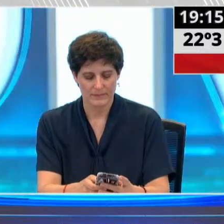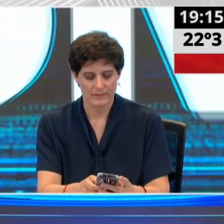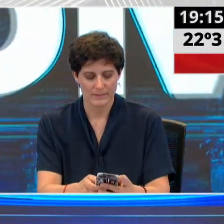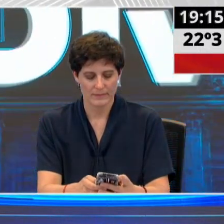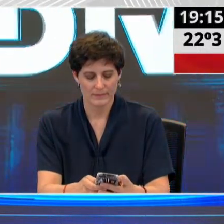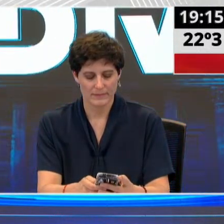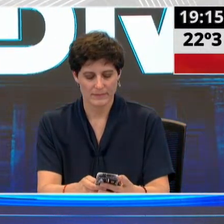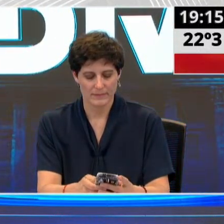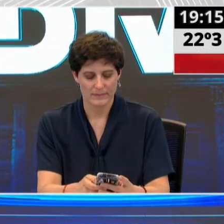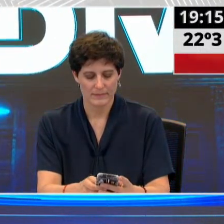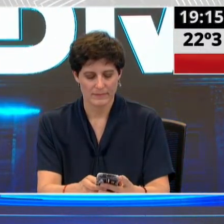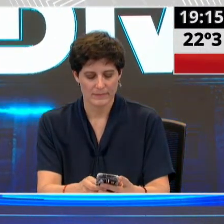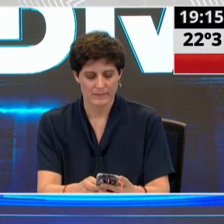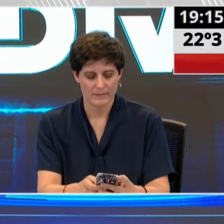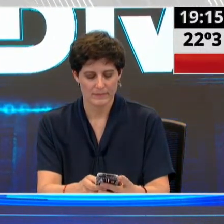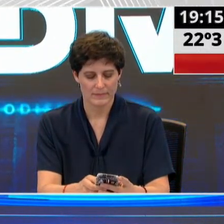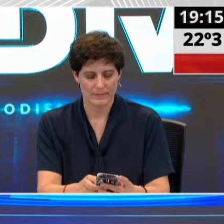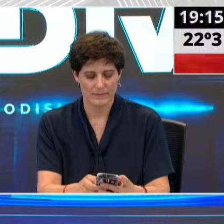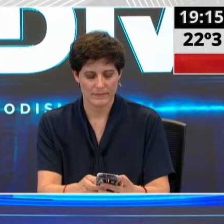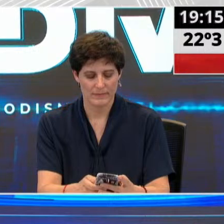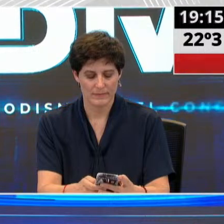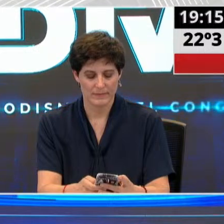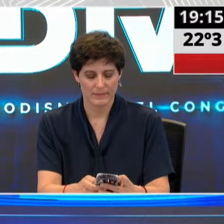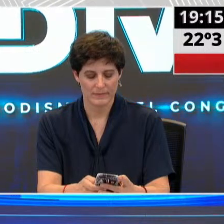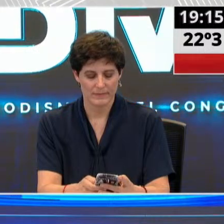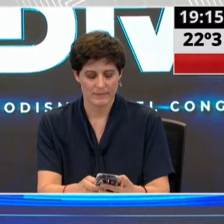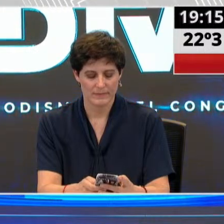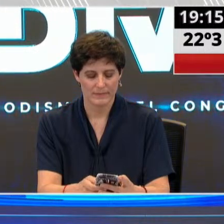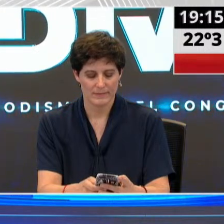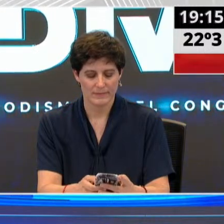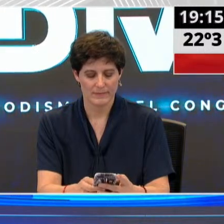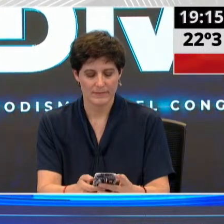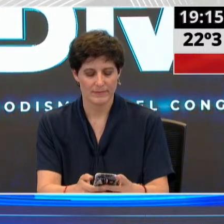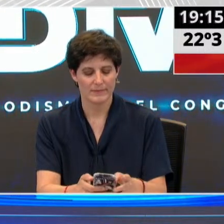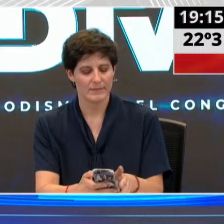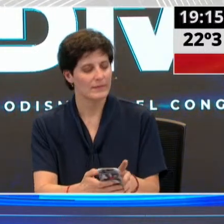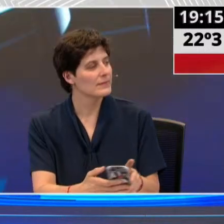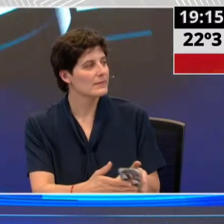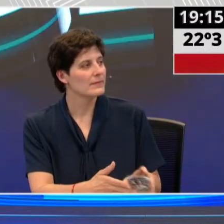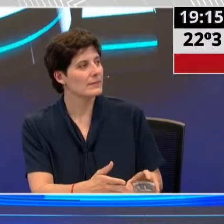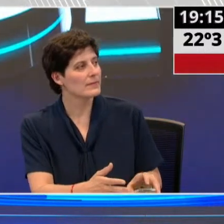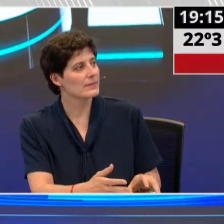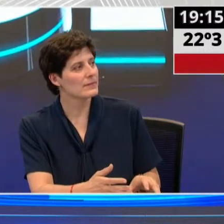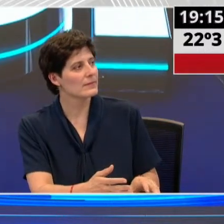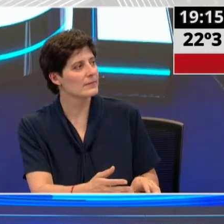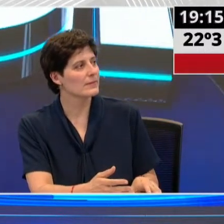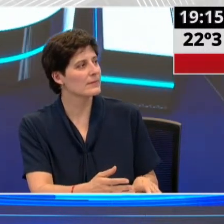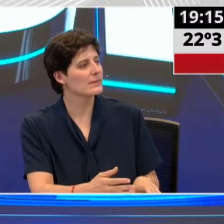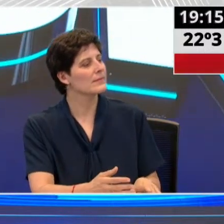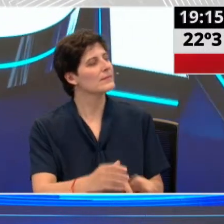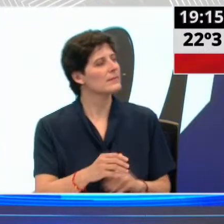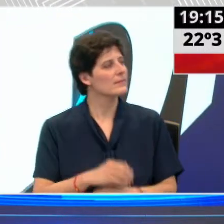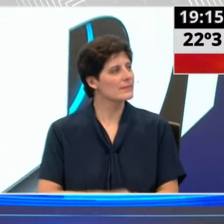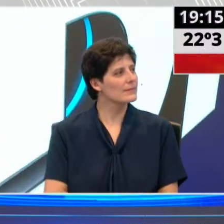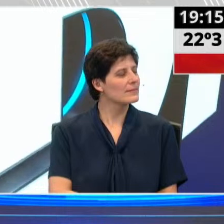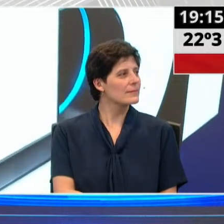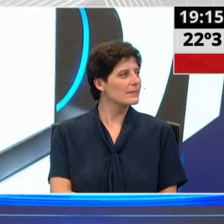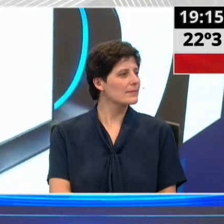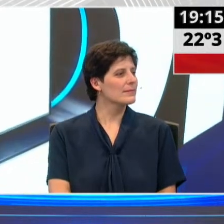bueno, que va a tener mucho trabajo en el verano, pensando también en lo que va a hacer el gobierno de Javier Milei.